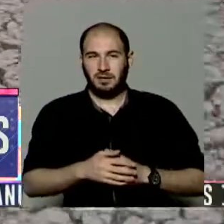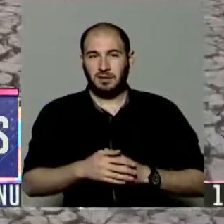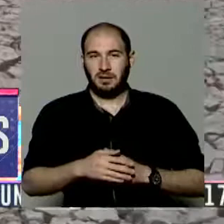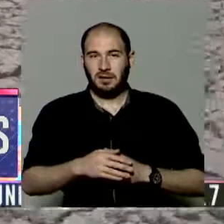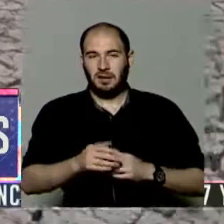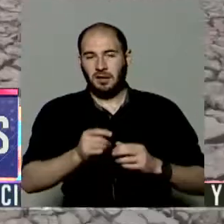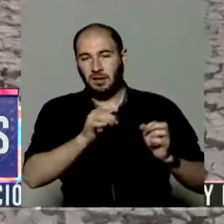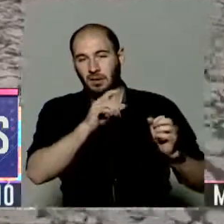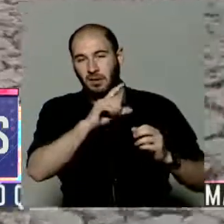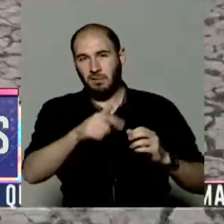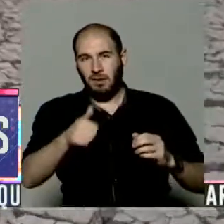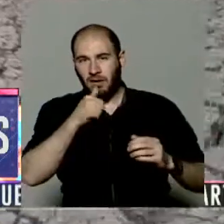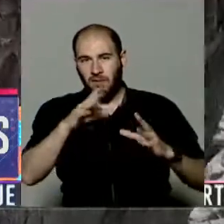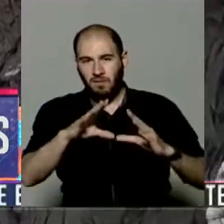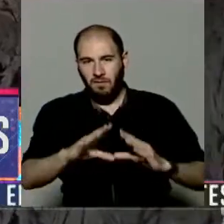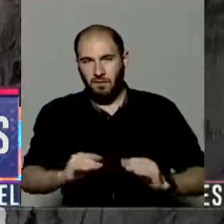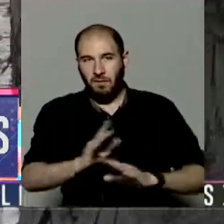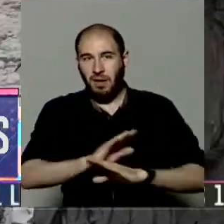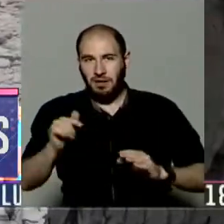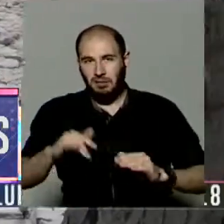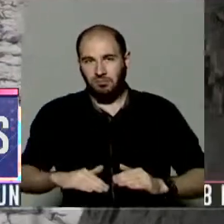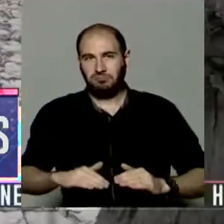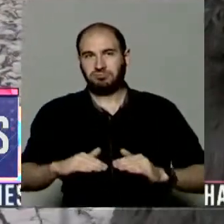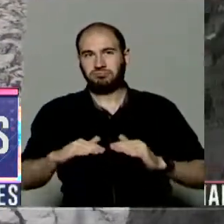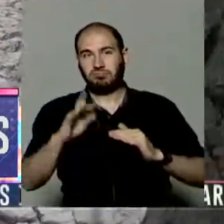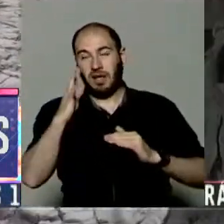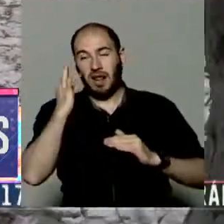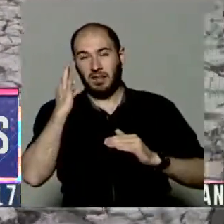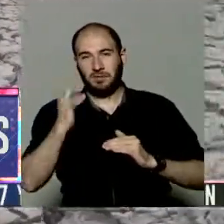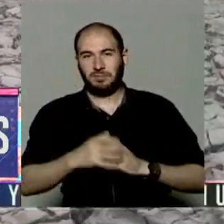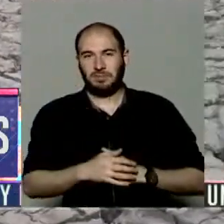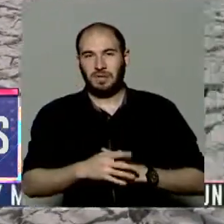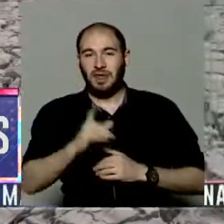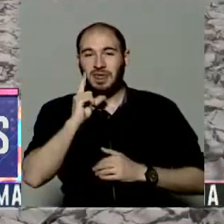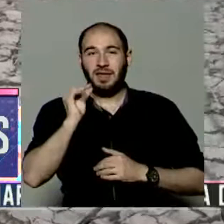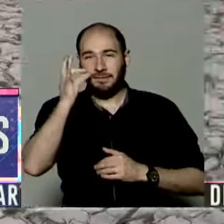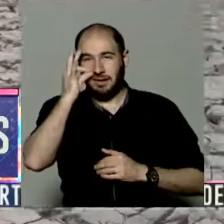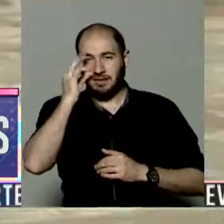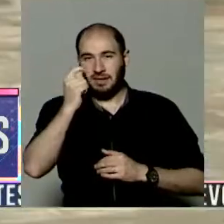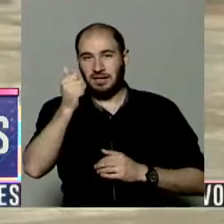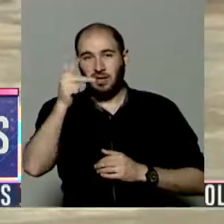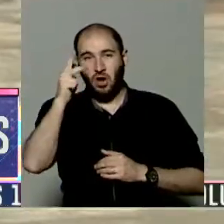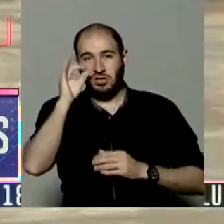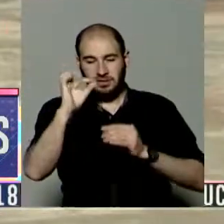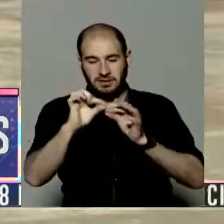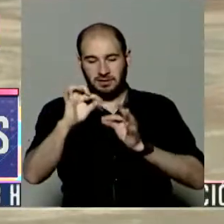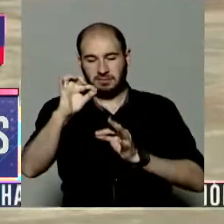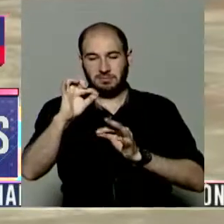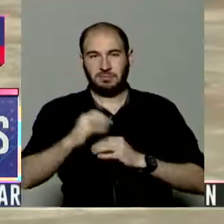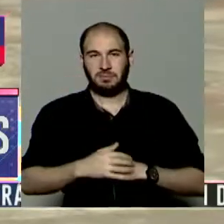bajada pronunciada del embalse, sí, y se ha recuperado en estos 20 días casi 80 centímetros. O